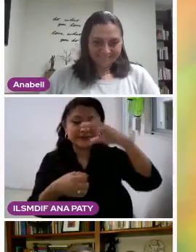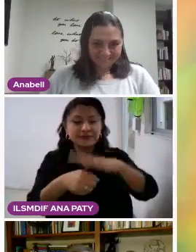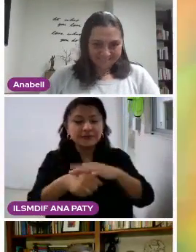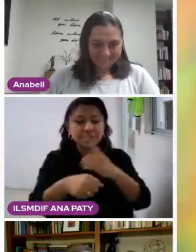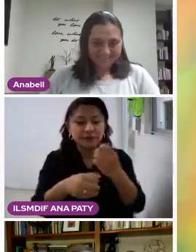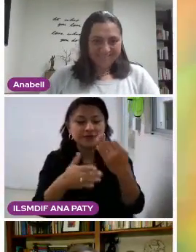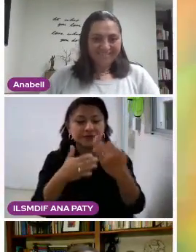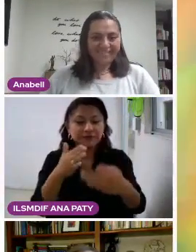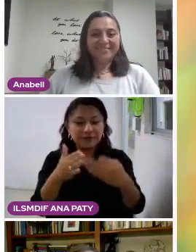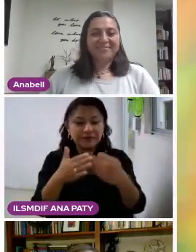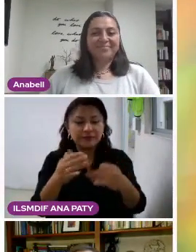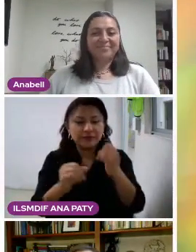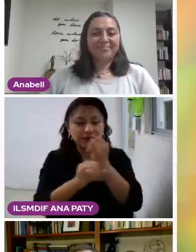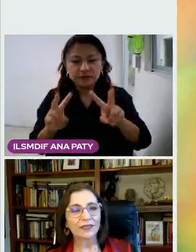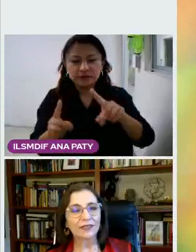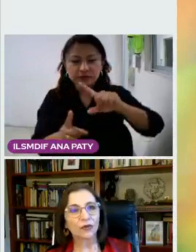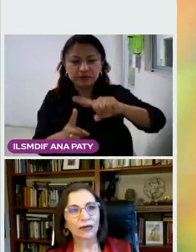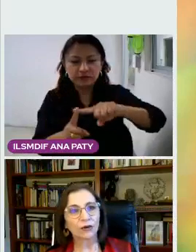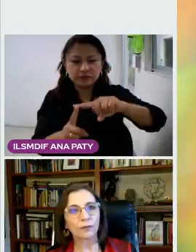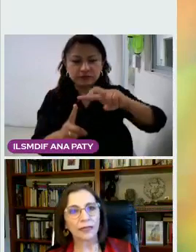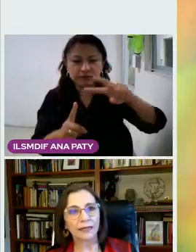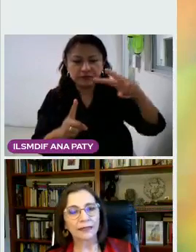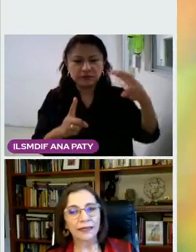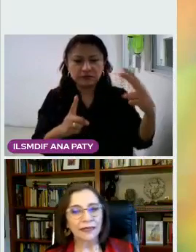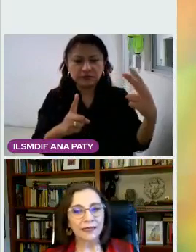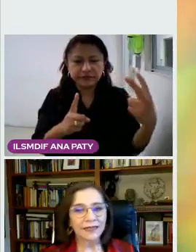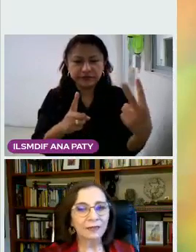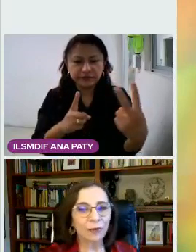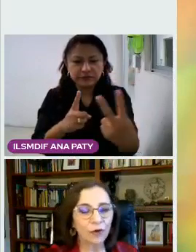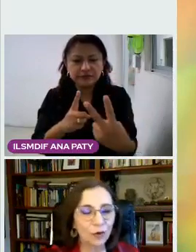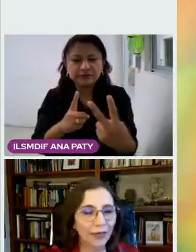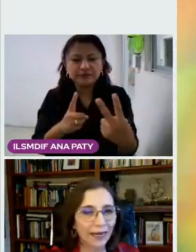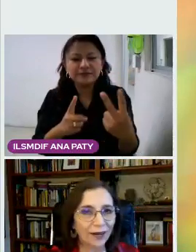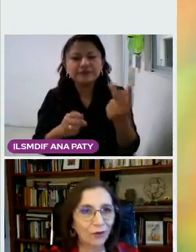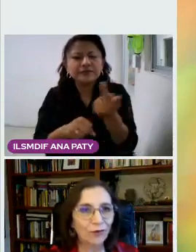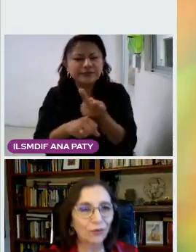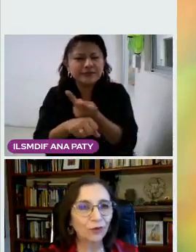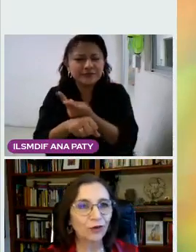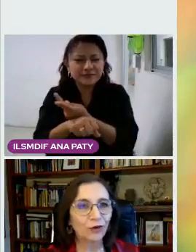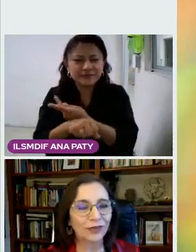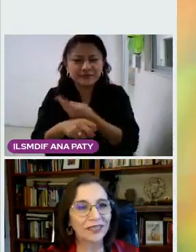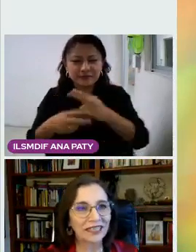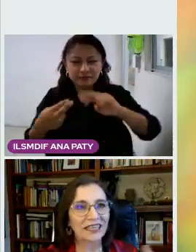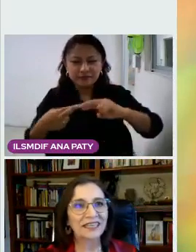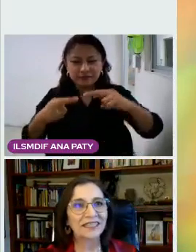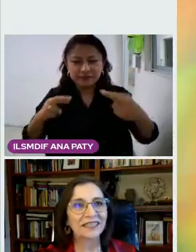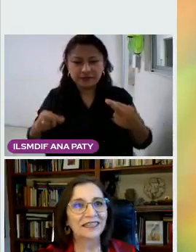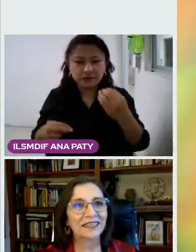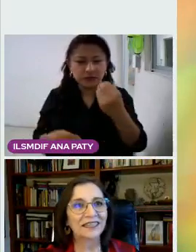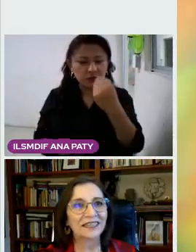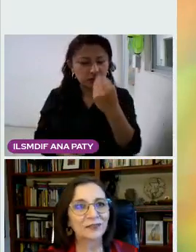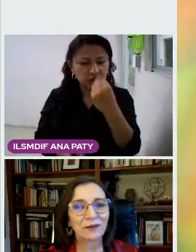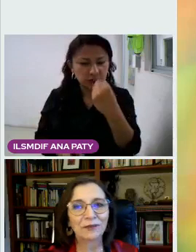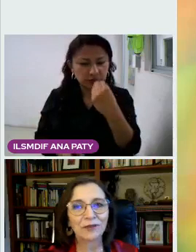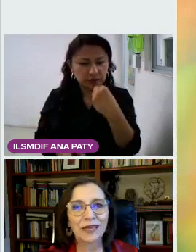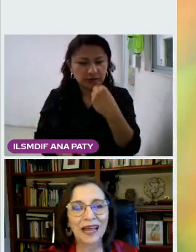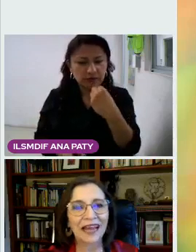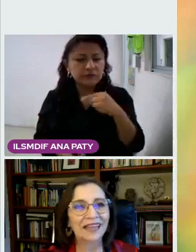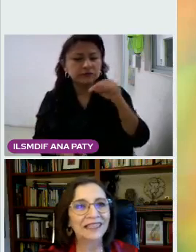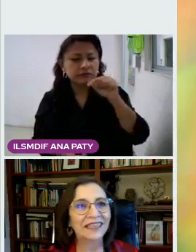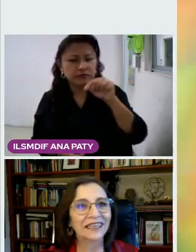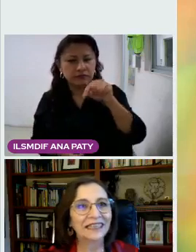energético corporal. Doctora Silvia, bienvenida, bienvenida. Y bueno, pues cedo el uso de la voz para